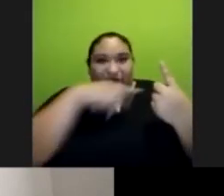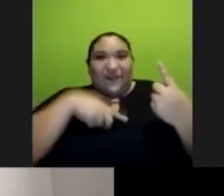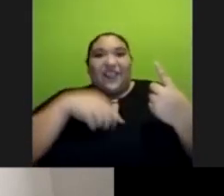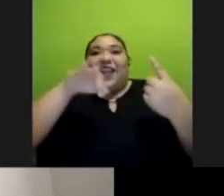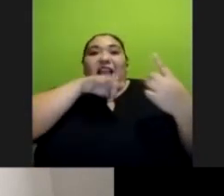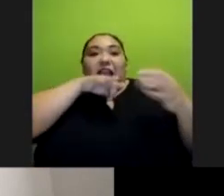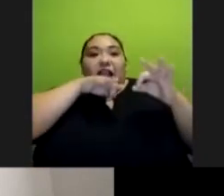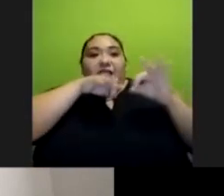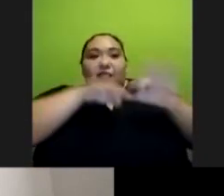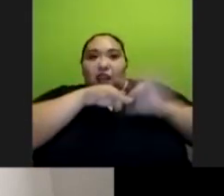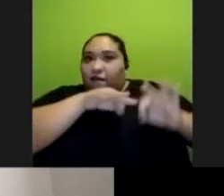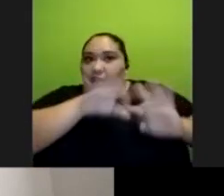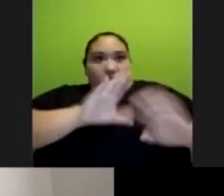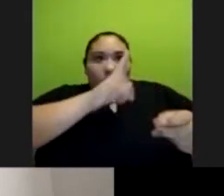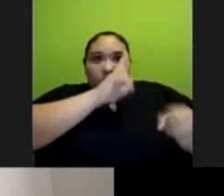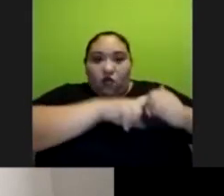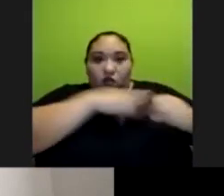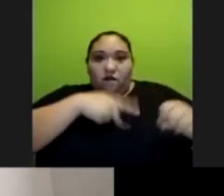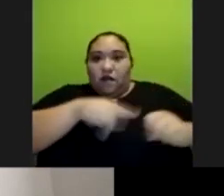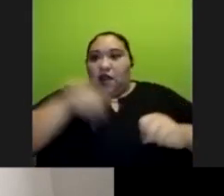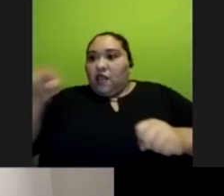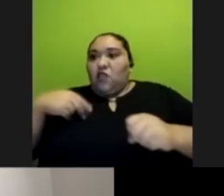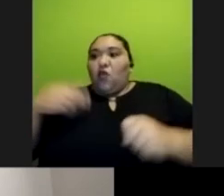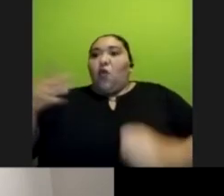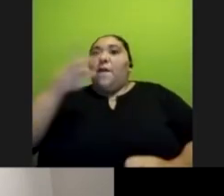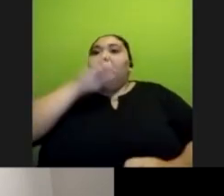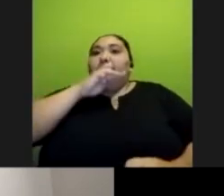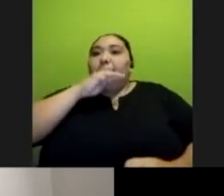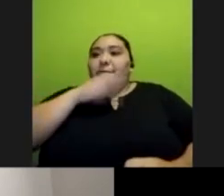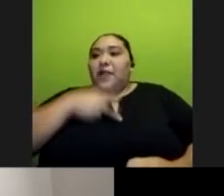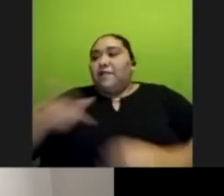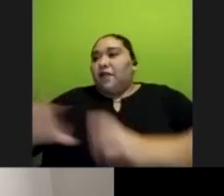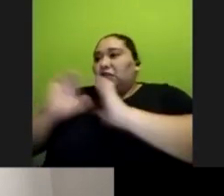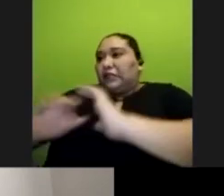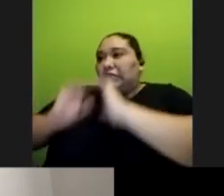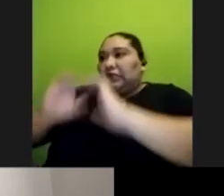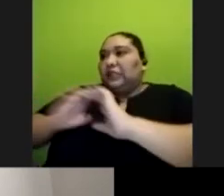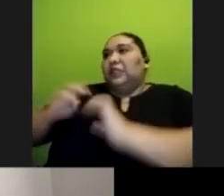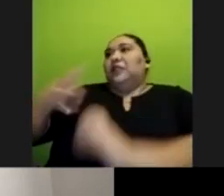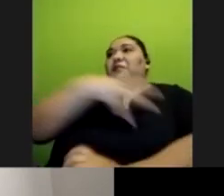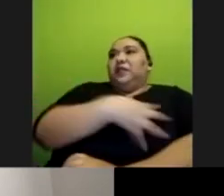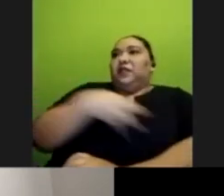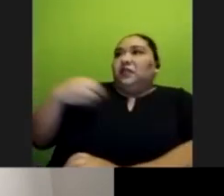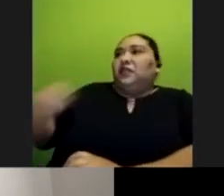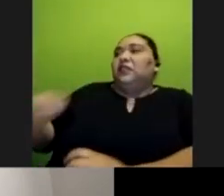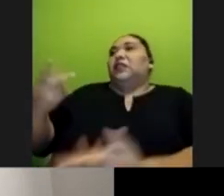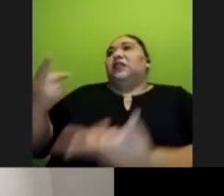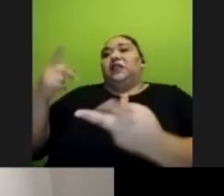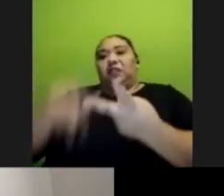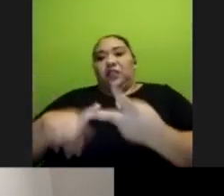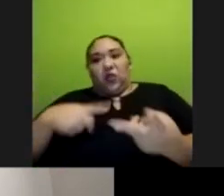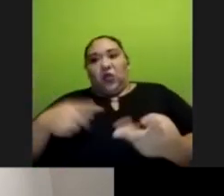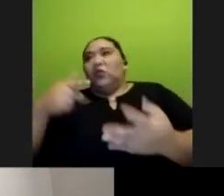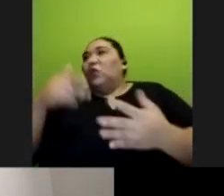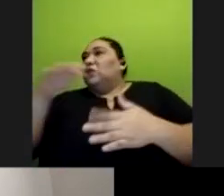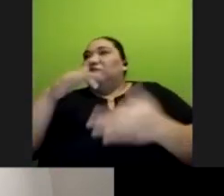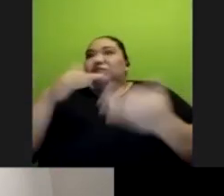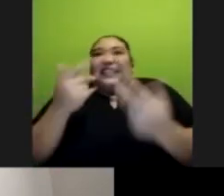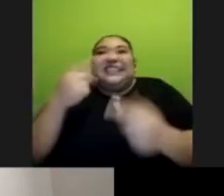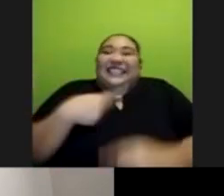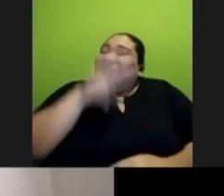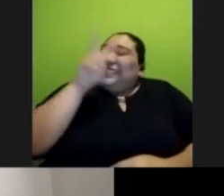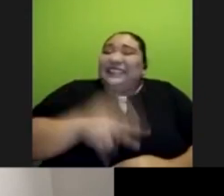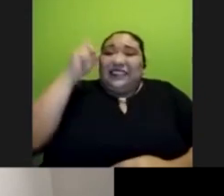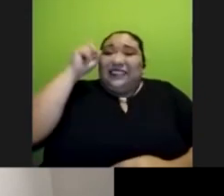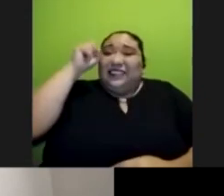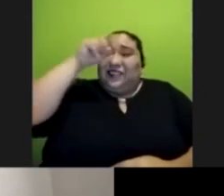vuelto muy difícil como este tema de establecer límites de cuántas horas se trabajan, cuántas horas